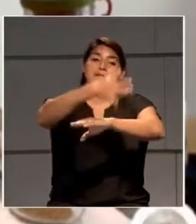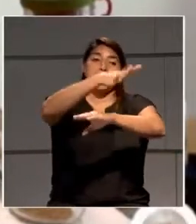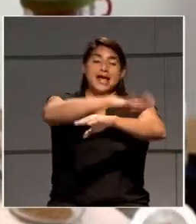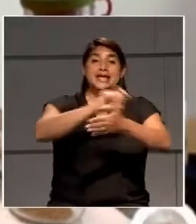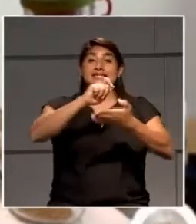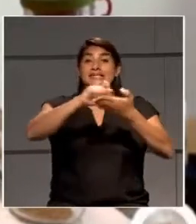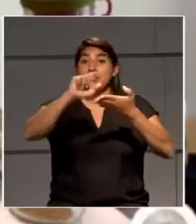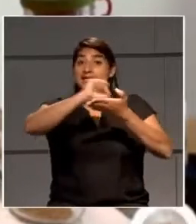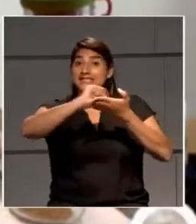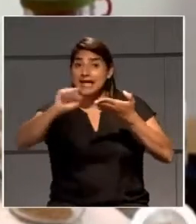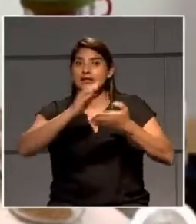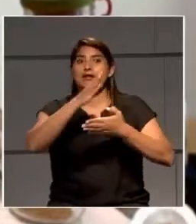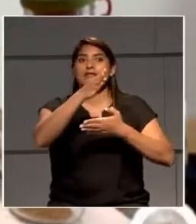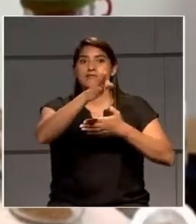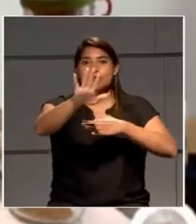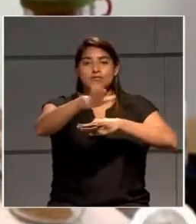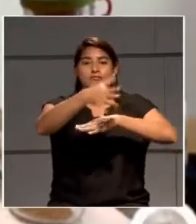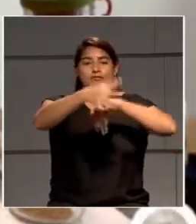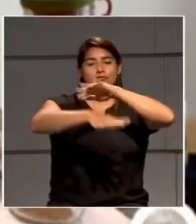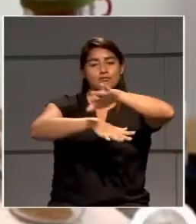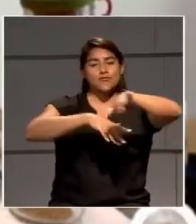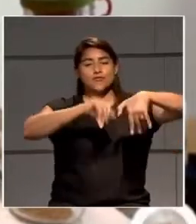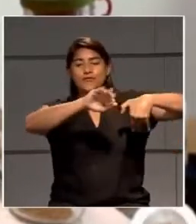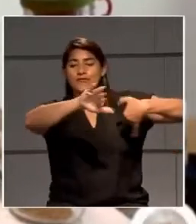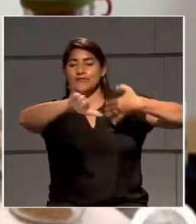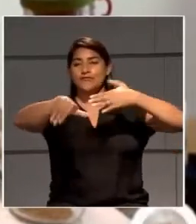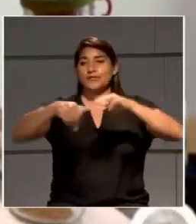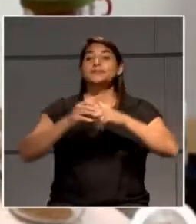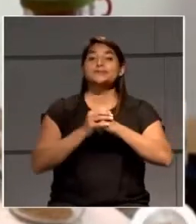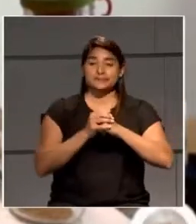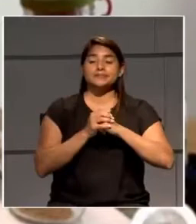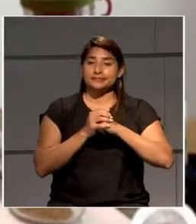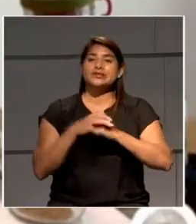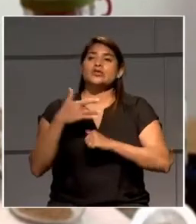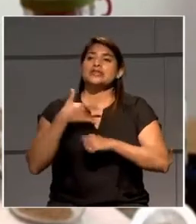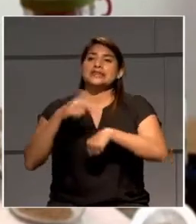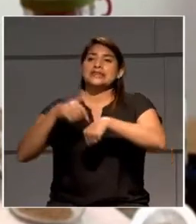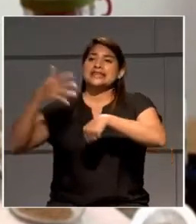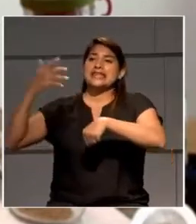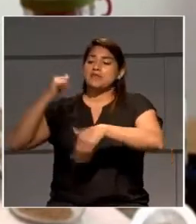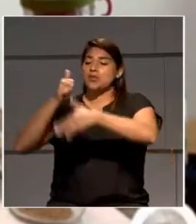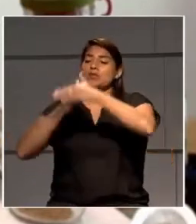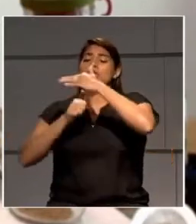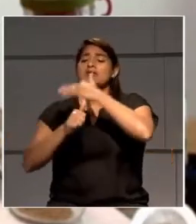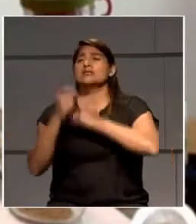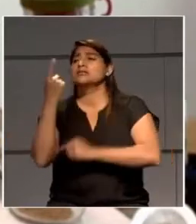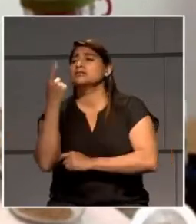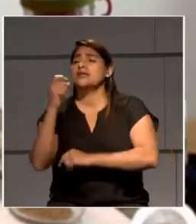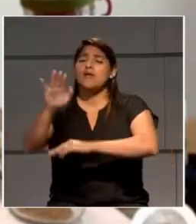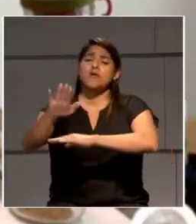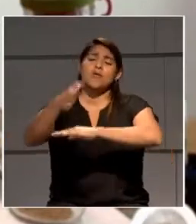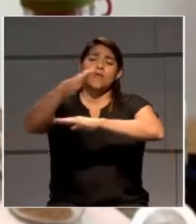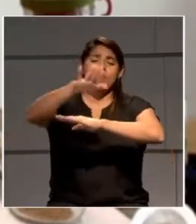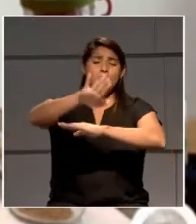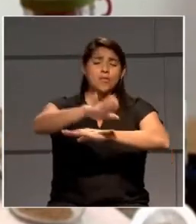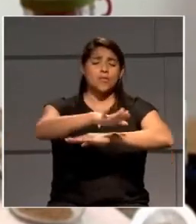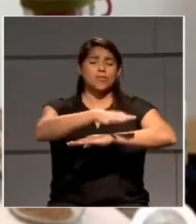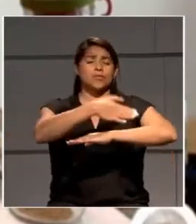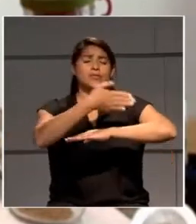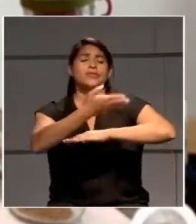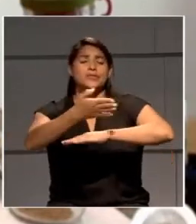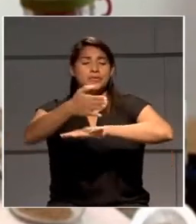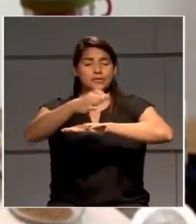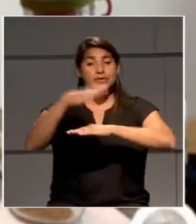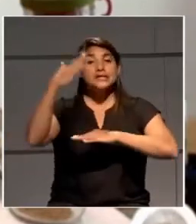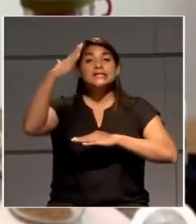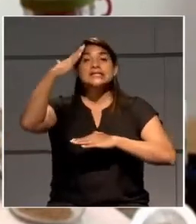Semana Santa. ¿En serio? Wow. Tenía tanto tiempo guardado, estaba extrañando el mar. Ay, ¿y